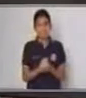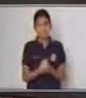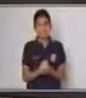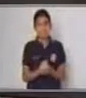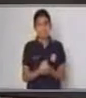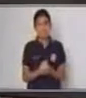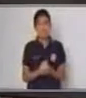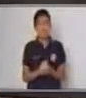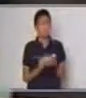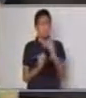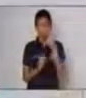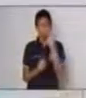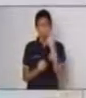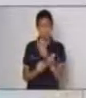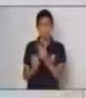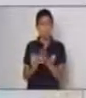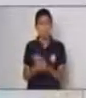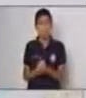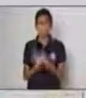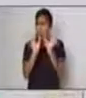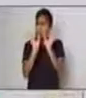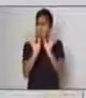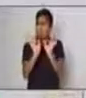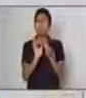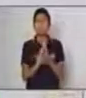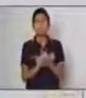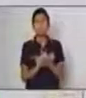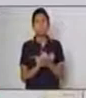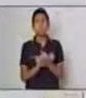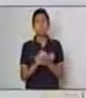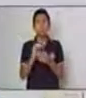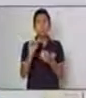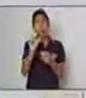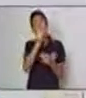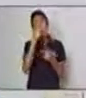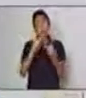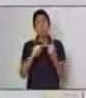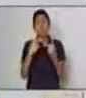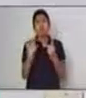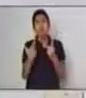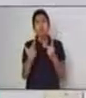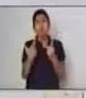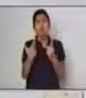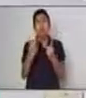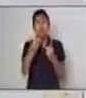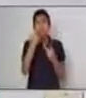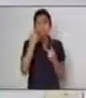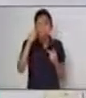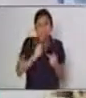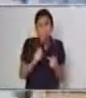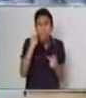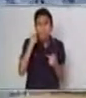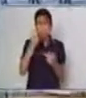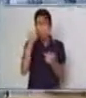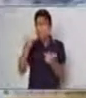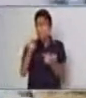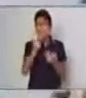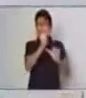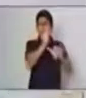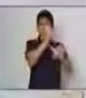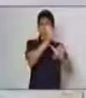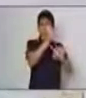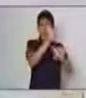15. Muy bien. El siguiente paso es ahora buscar